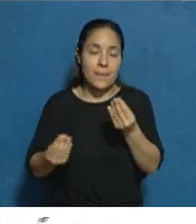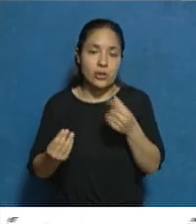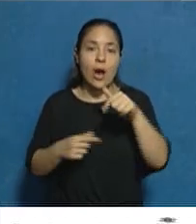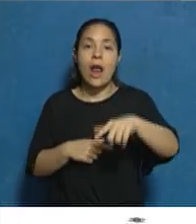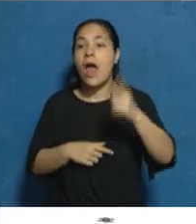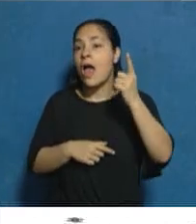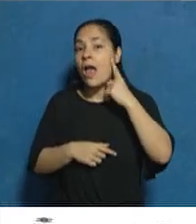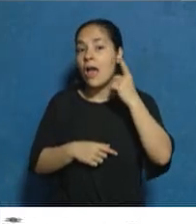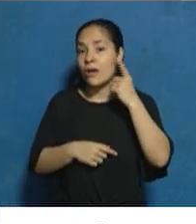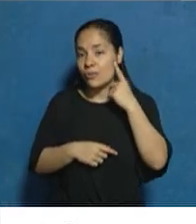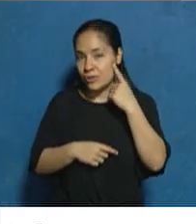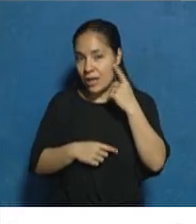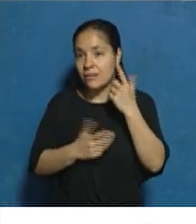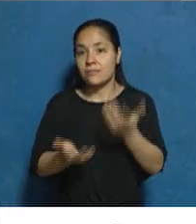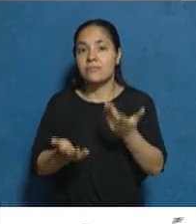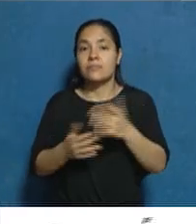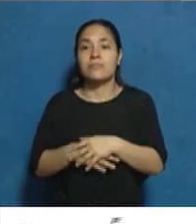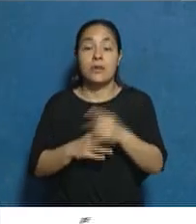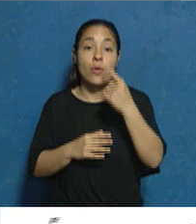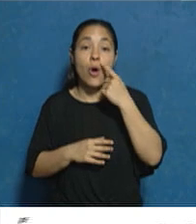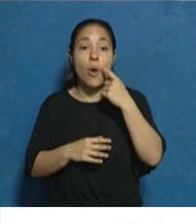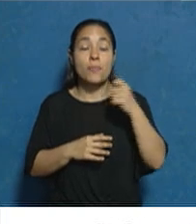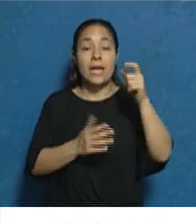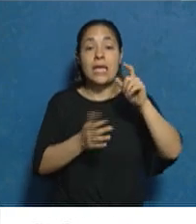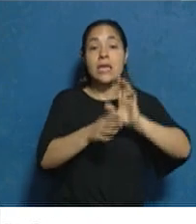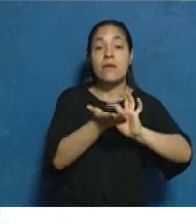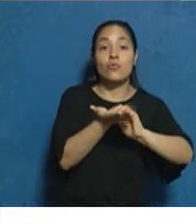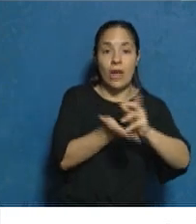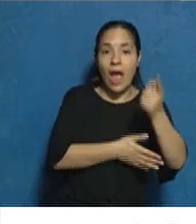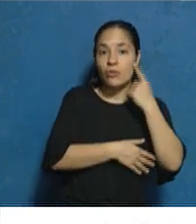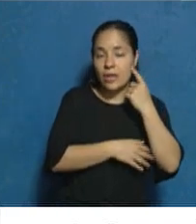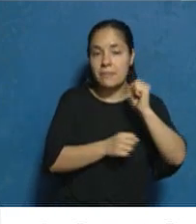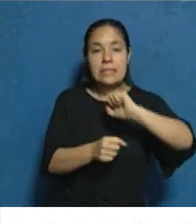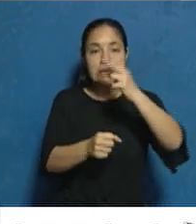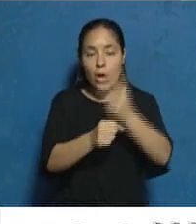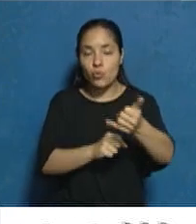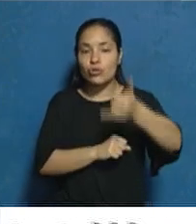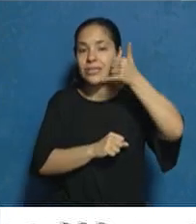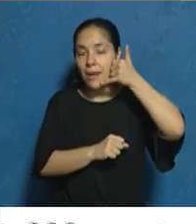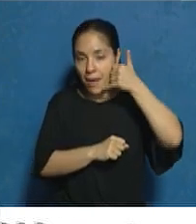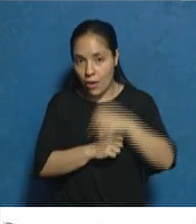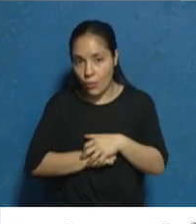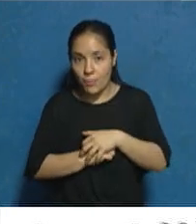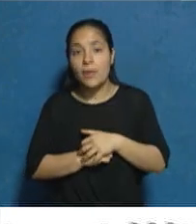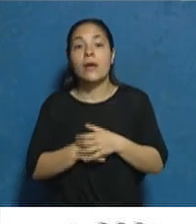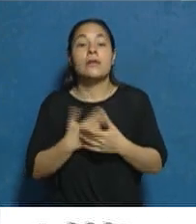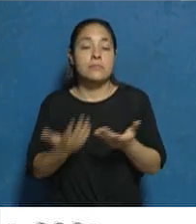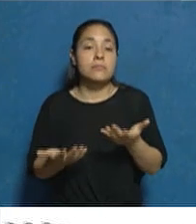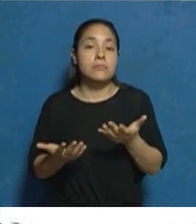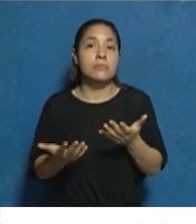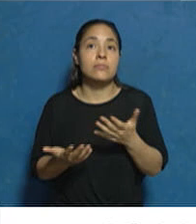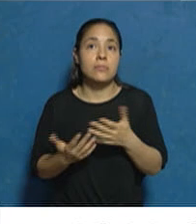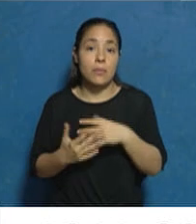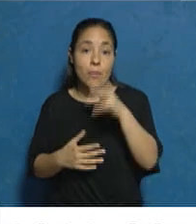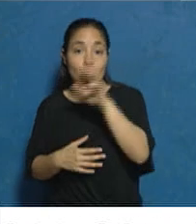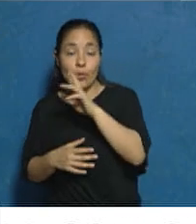escuchar después al final, por lo cual está acusado el único imputado. Pero vamos a escuchar una segunda parte de este llamado al 911, en la cual la